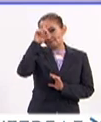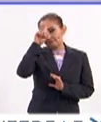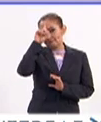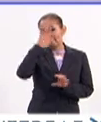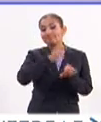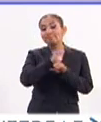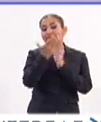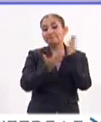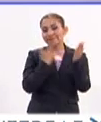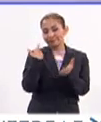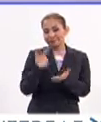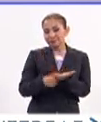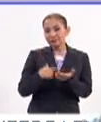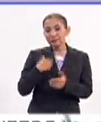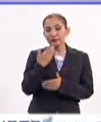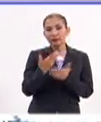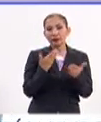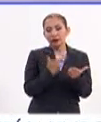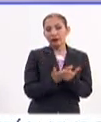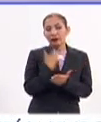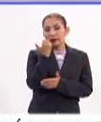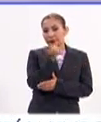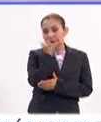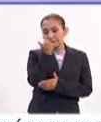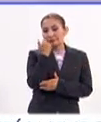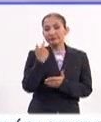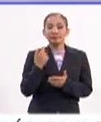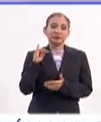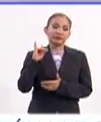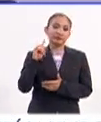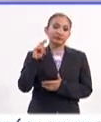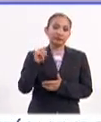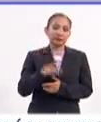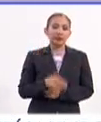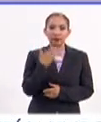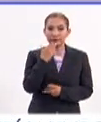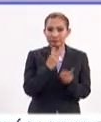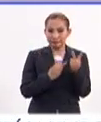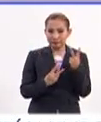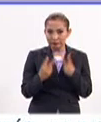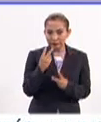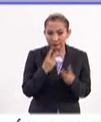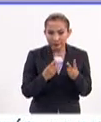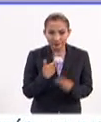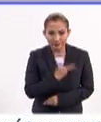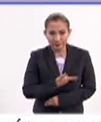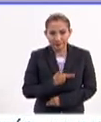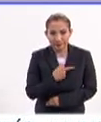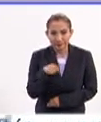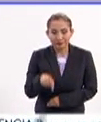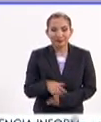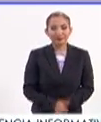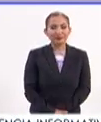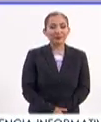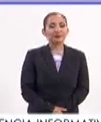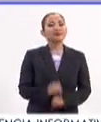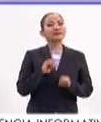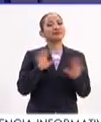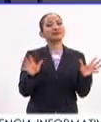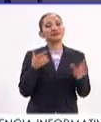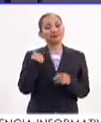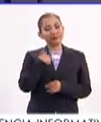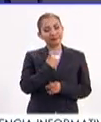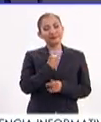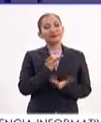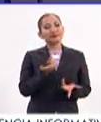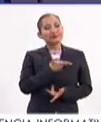orientadora vocacional de la Dirección de Servicios Estudiantiles del Instituto Politécnico Nacional. Bienvenida, Valeria, siempre es un placer tenerte aquí con nosotros. Claro que sí, para